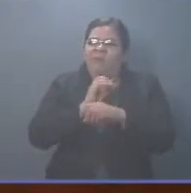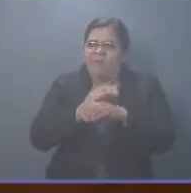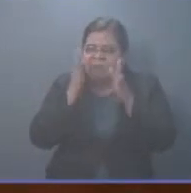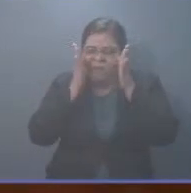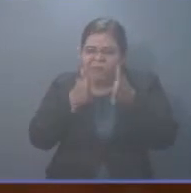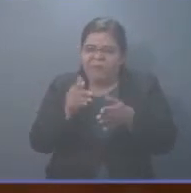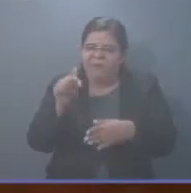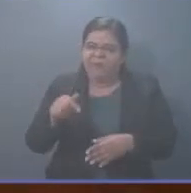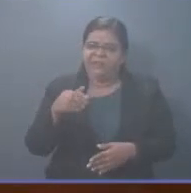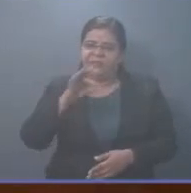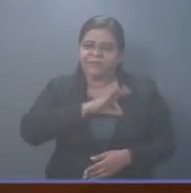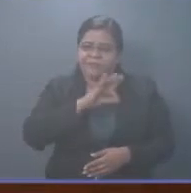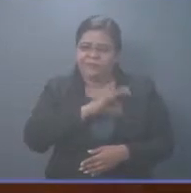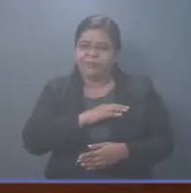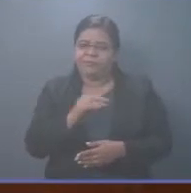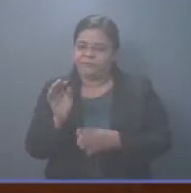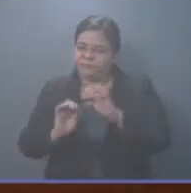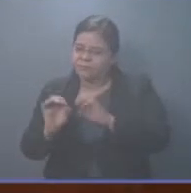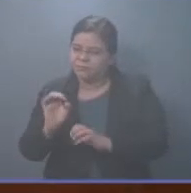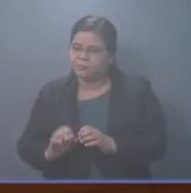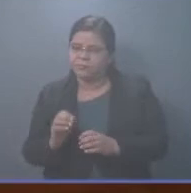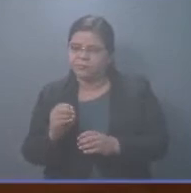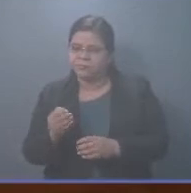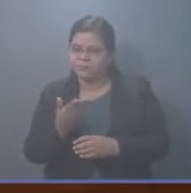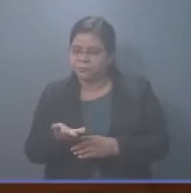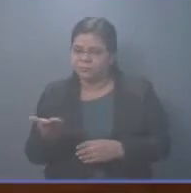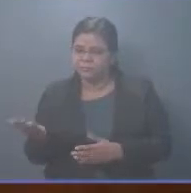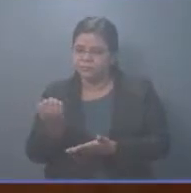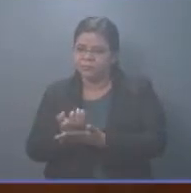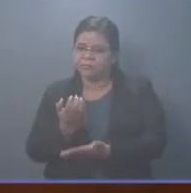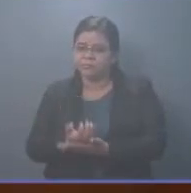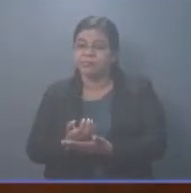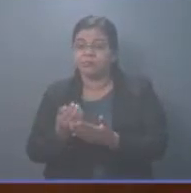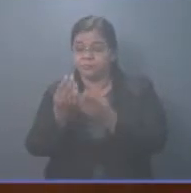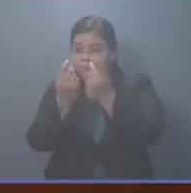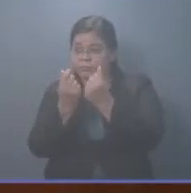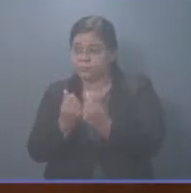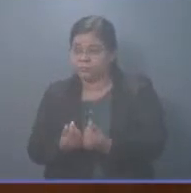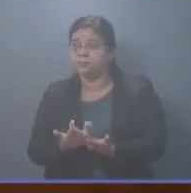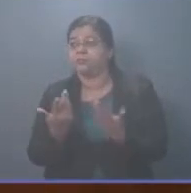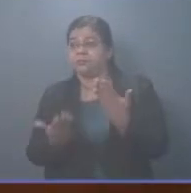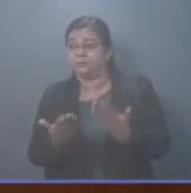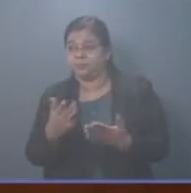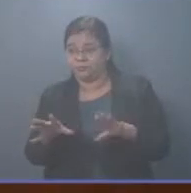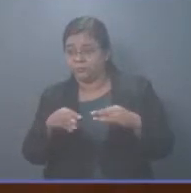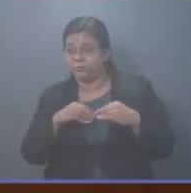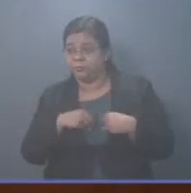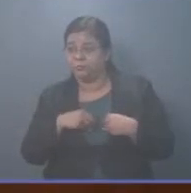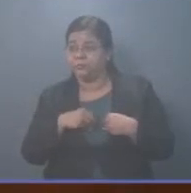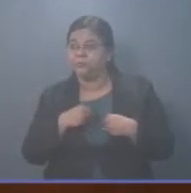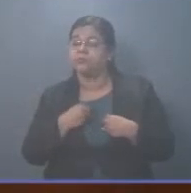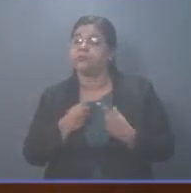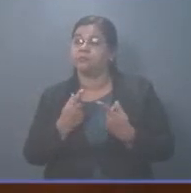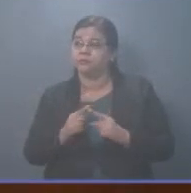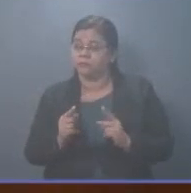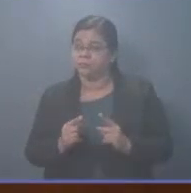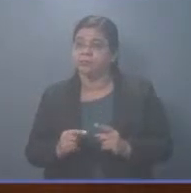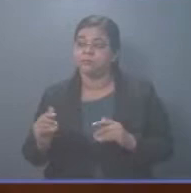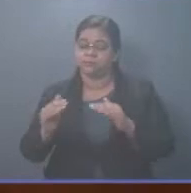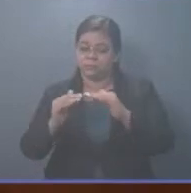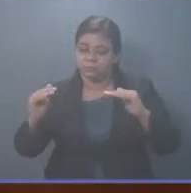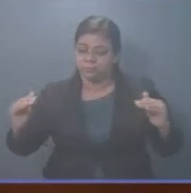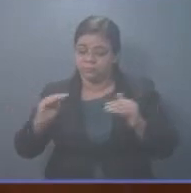focalizar dicho beneficio valorando los aspectos económicos y de presupuesto que pudiesen afectar los fondos públicos en equilibrio